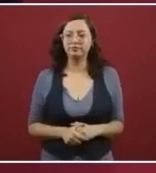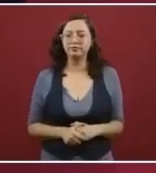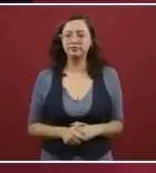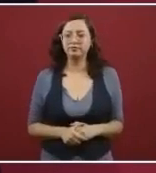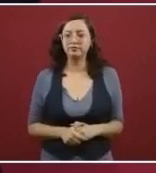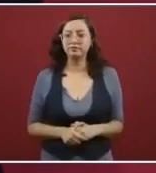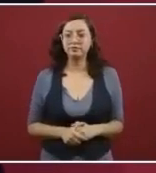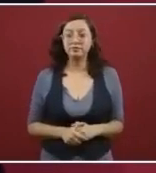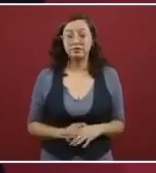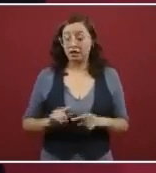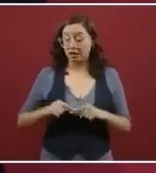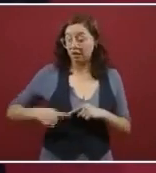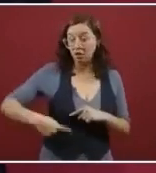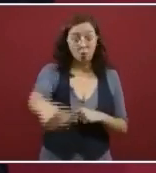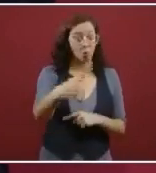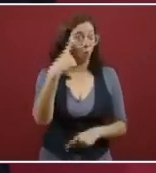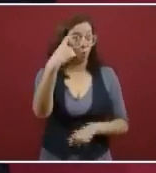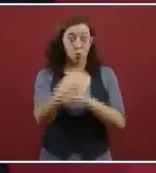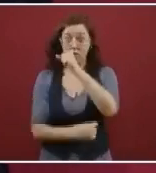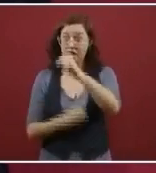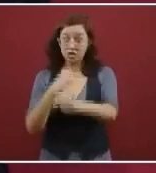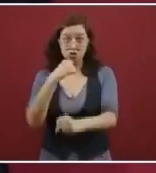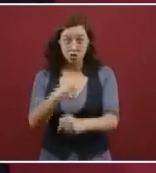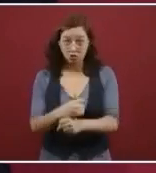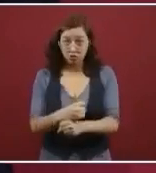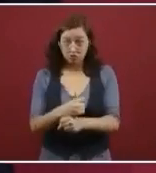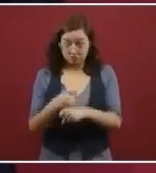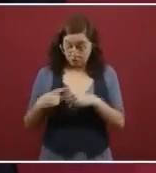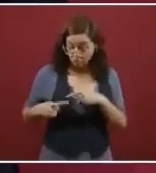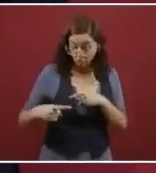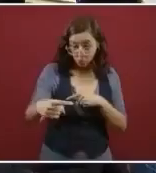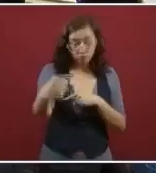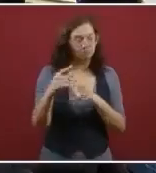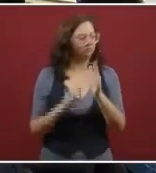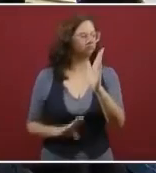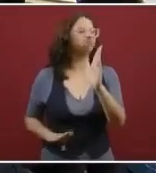y a finales de año vamos para arriba.